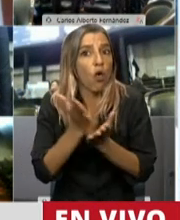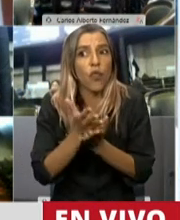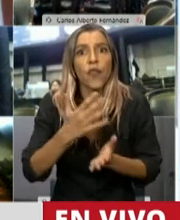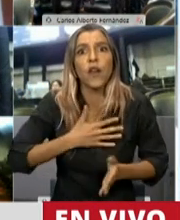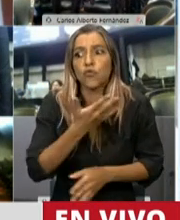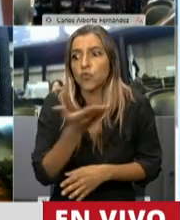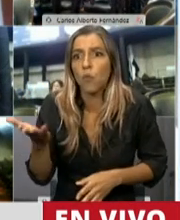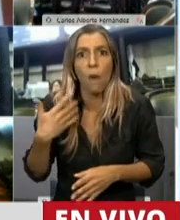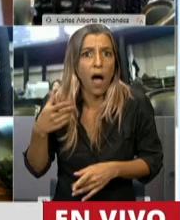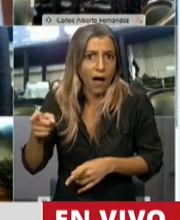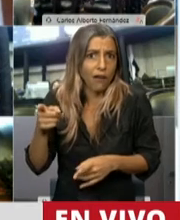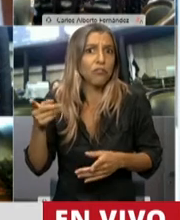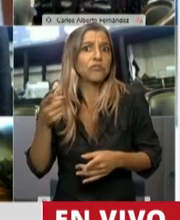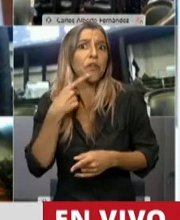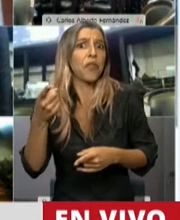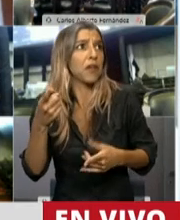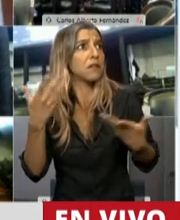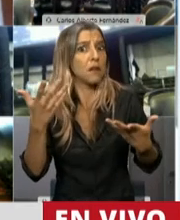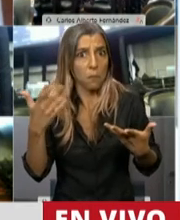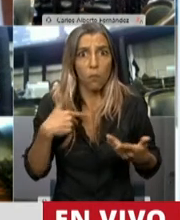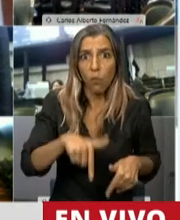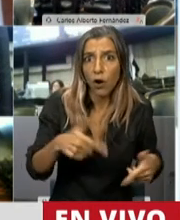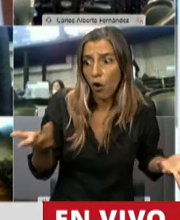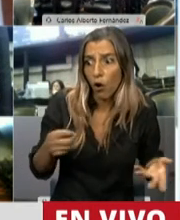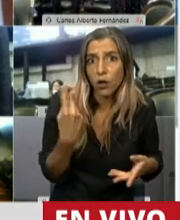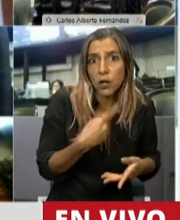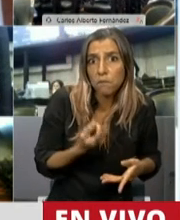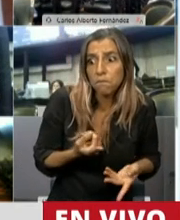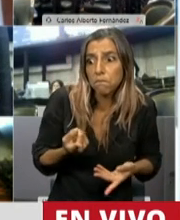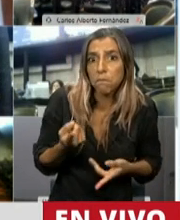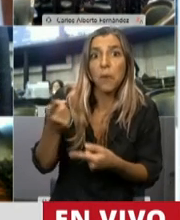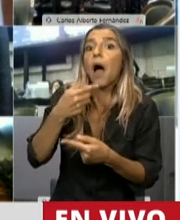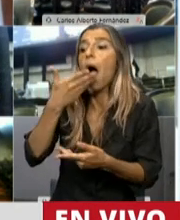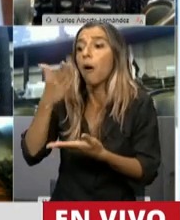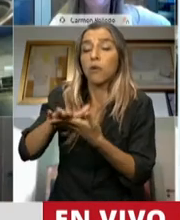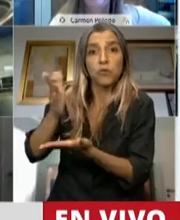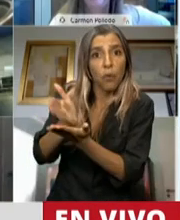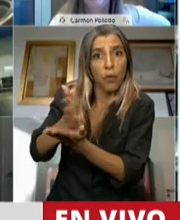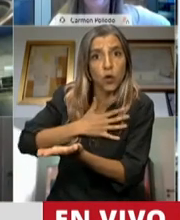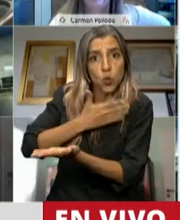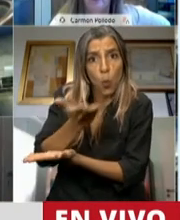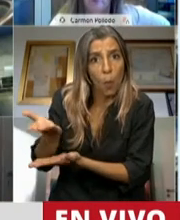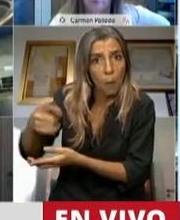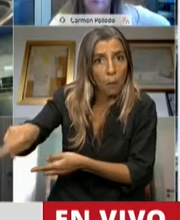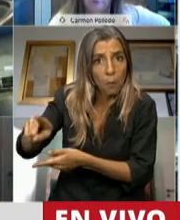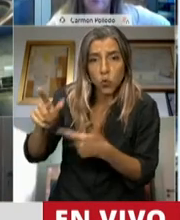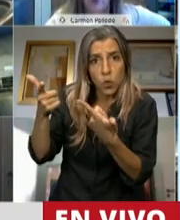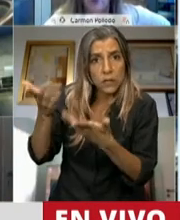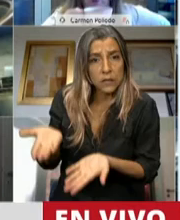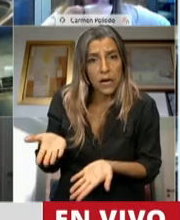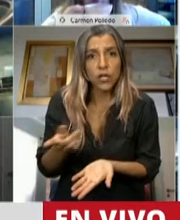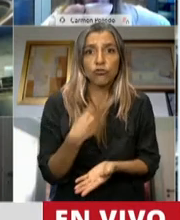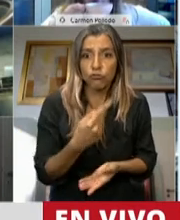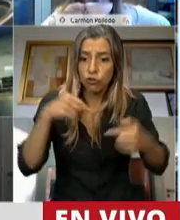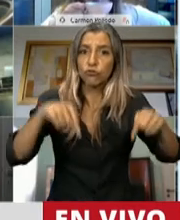un relato. Y acá lo vemos. Hoy estamos viendo que no están presentes para tratar estos temas tan importantes. Nosotros